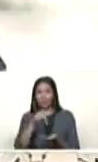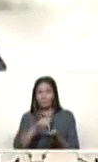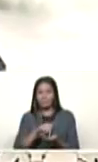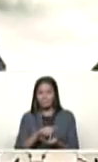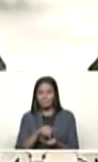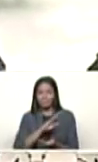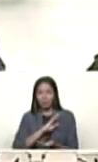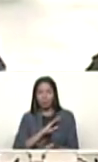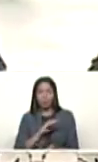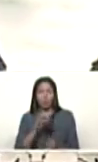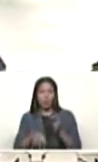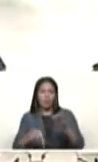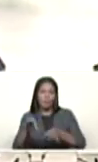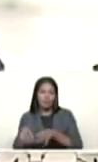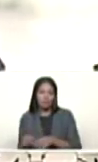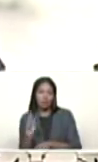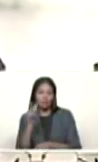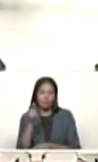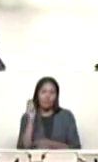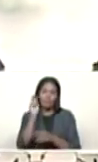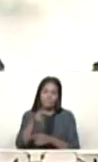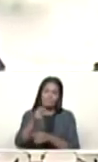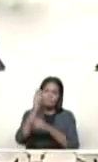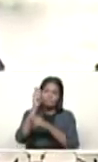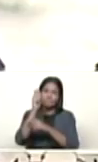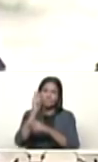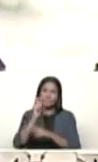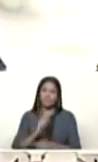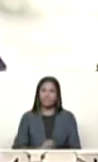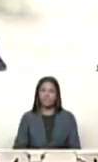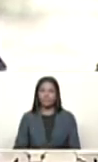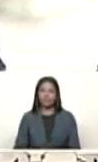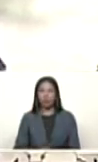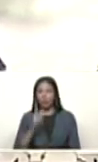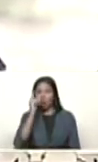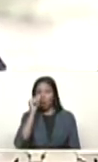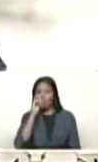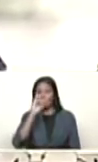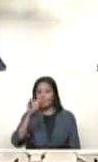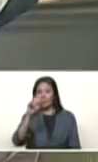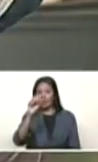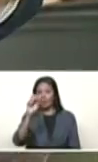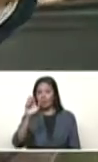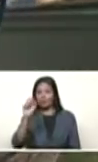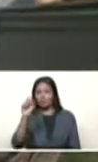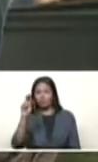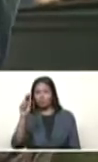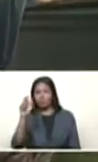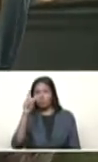Campesinos y Pescadores. Mayre, compañera. A Jesús Marcano, compañero.